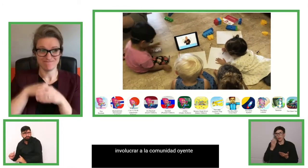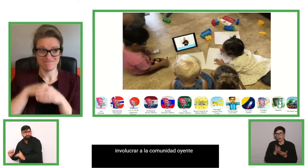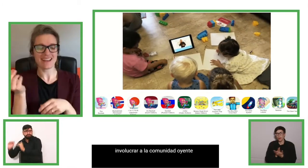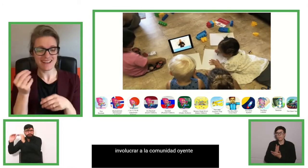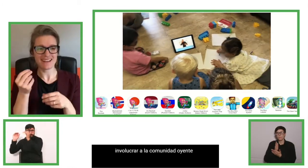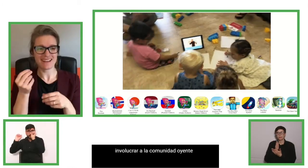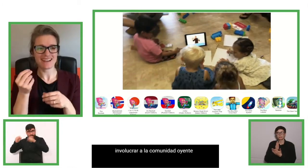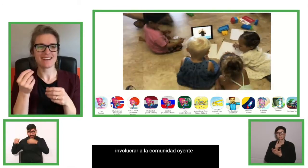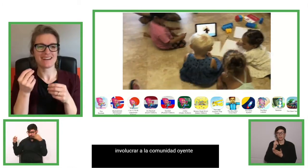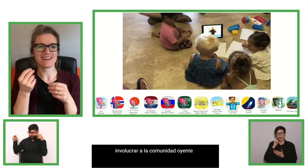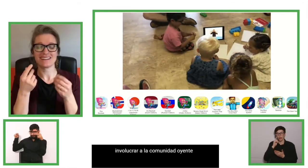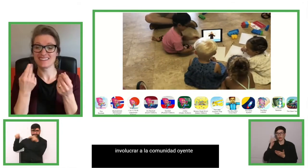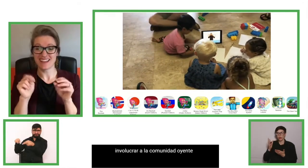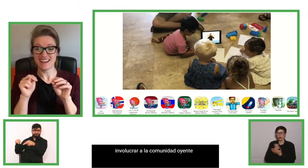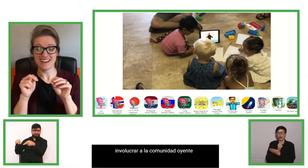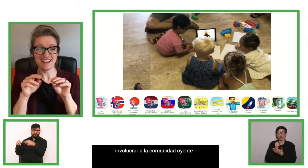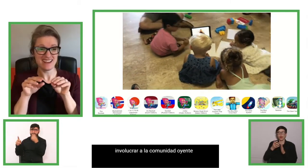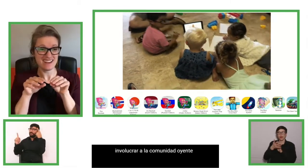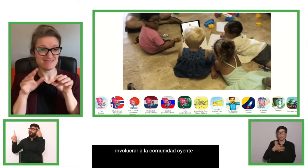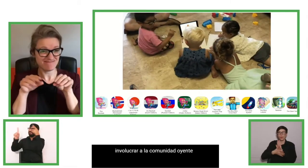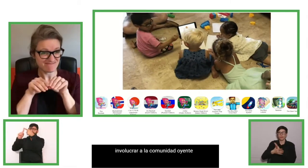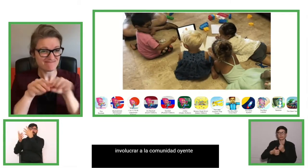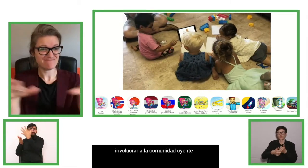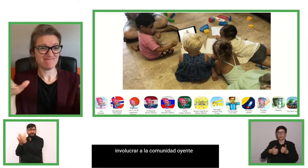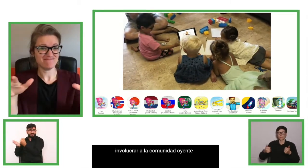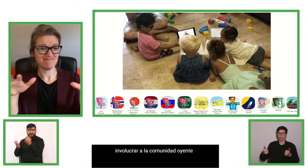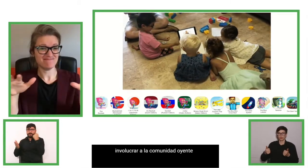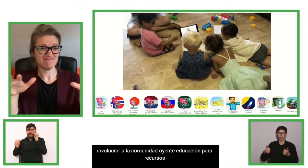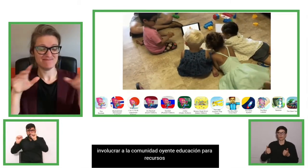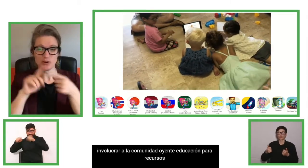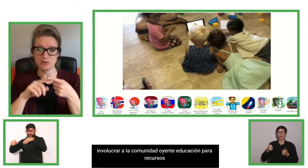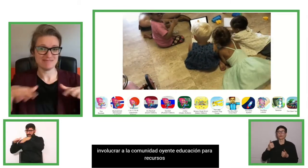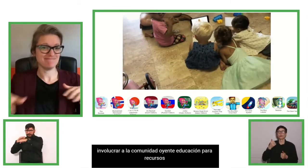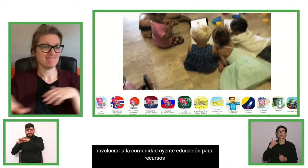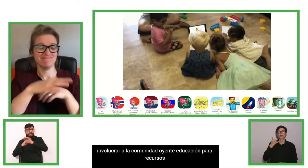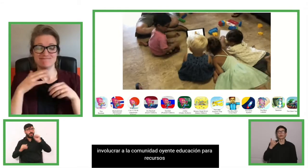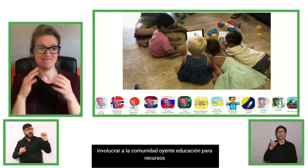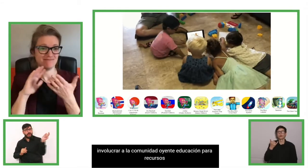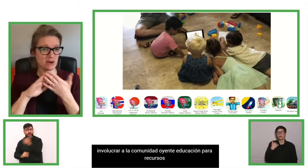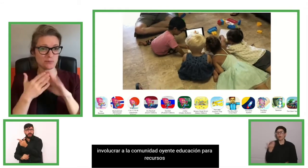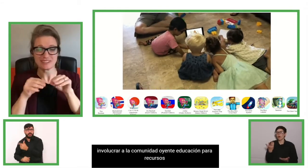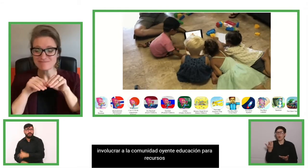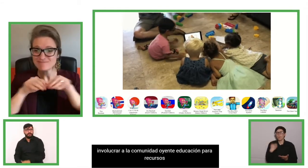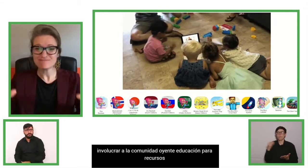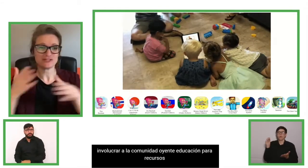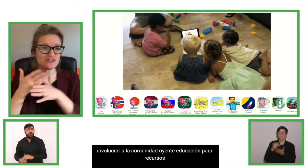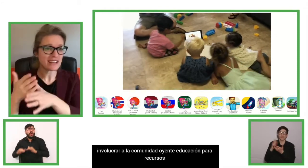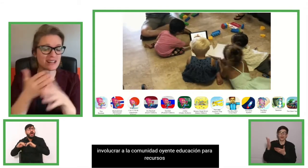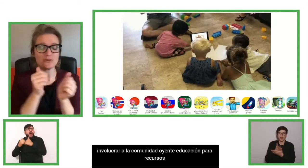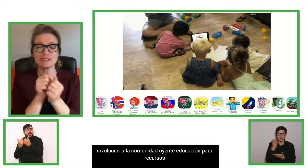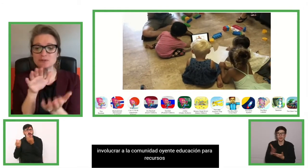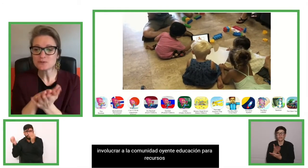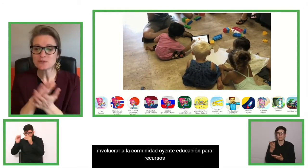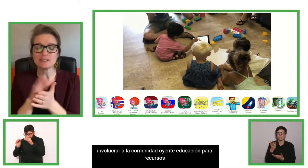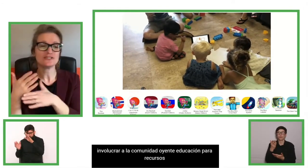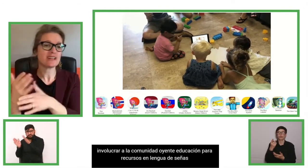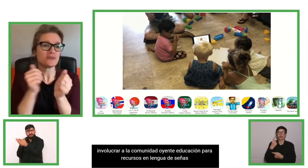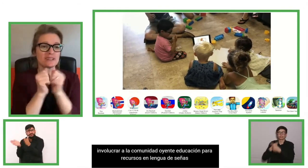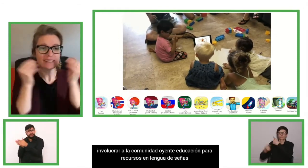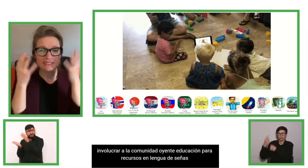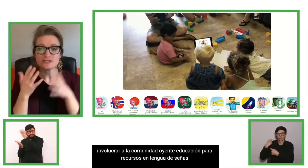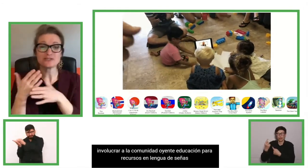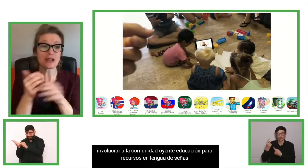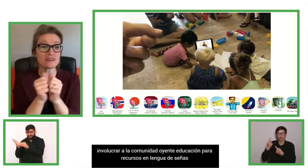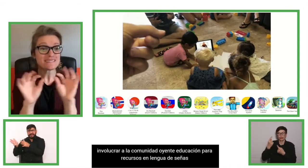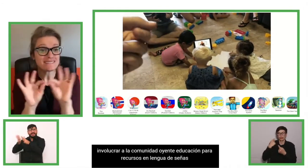hacemos? Eso lo hacemos mediante nuestras aplicaciones de libros, de historias bilingües, y estimulamos